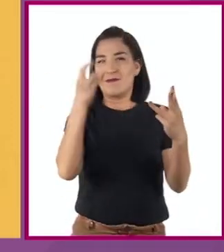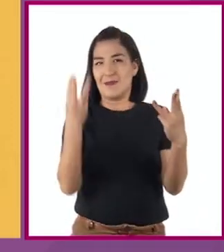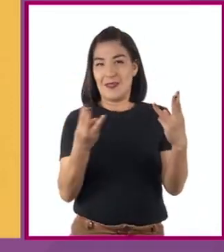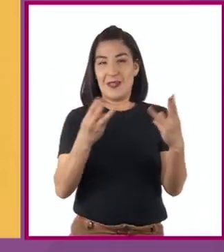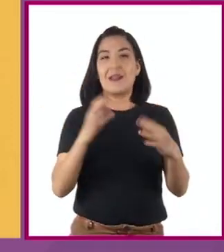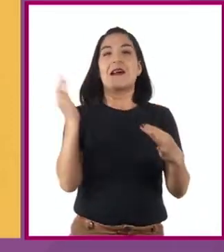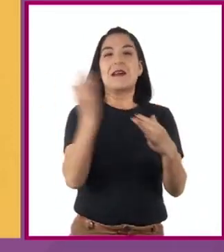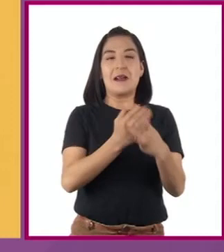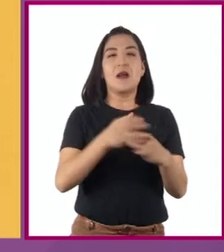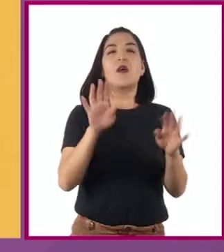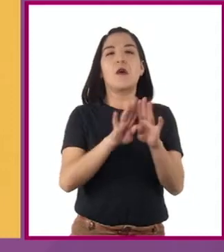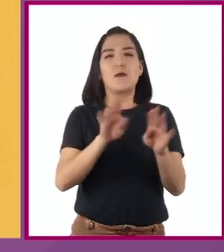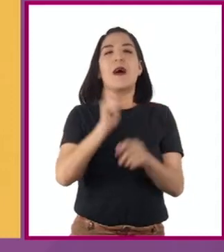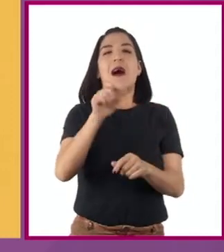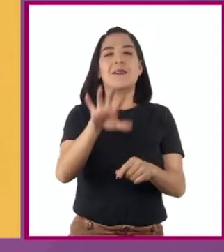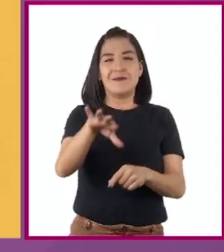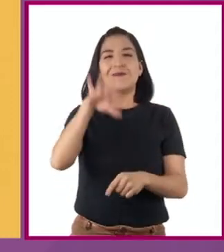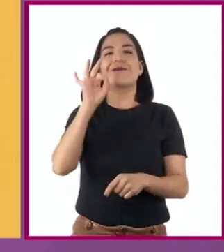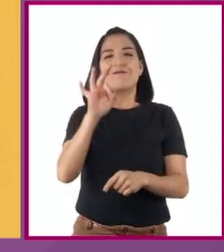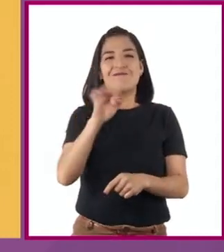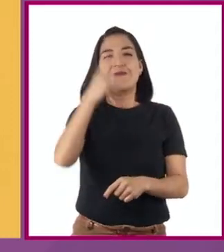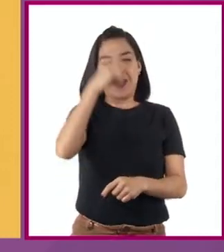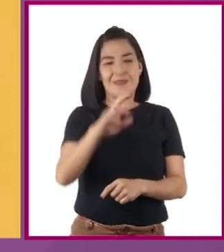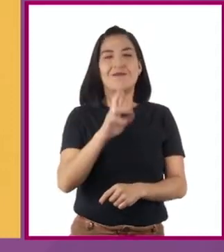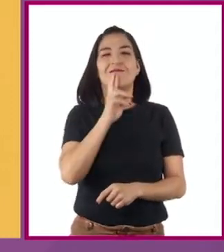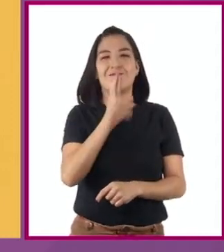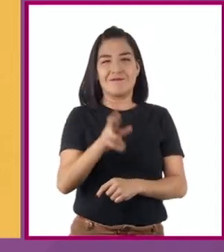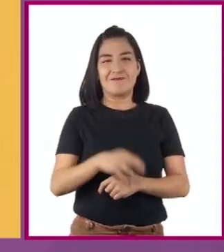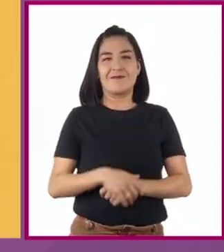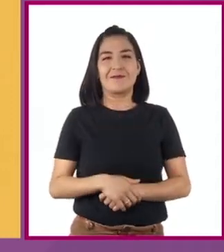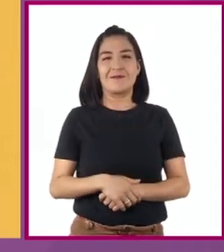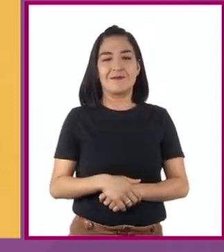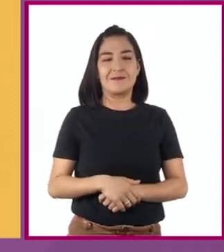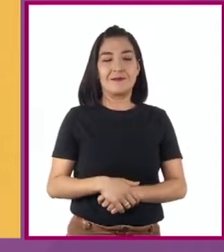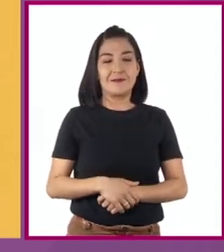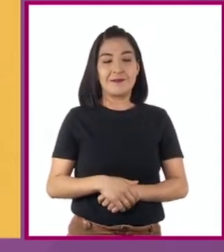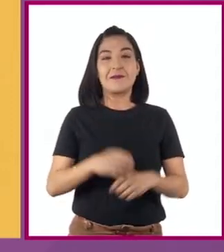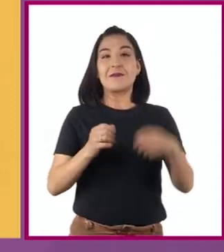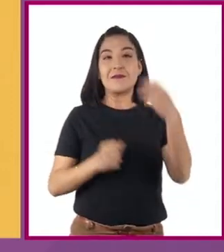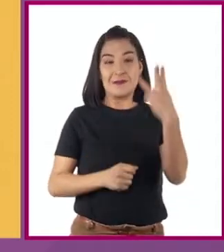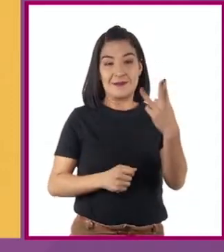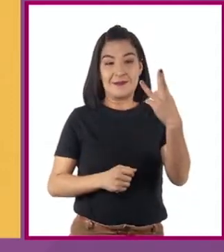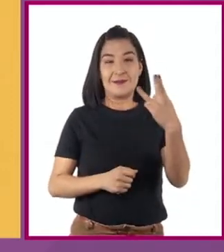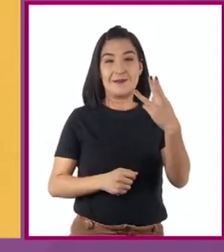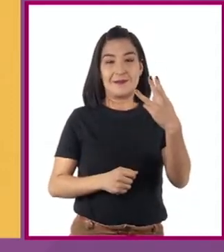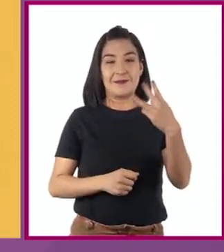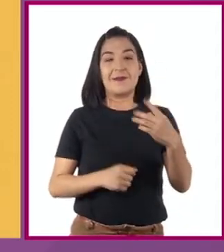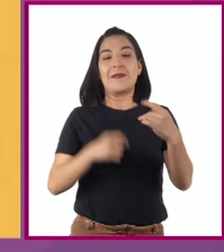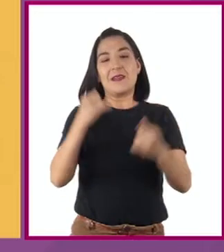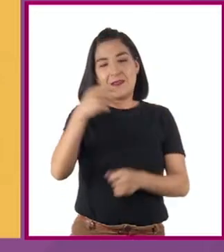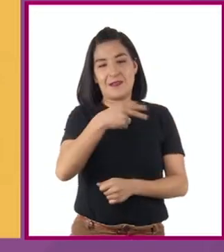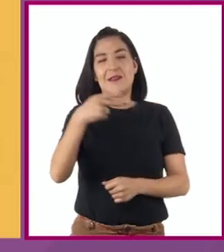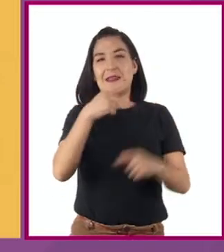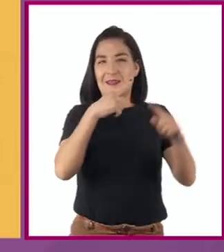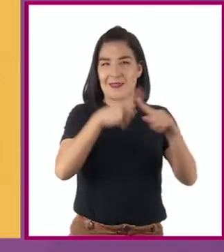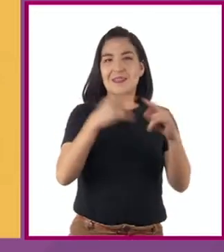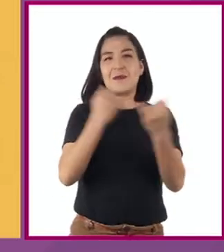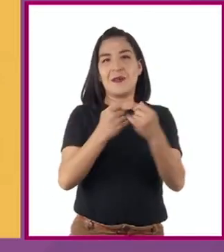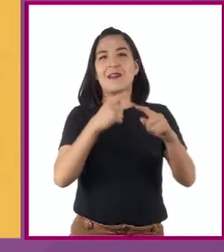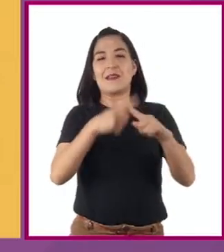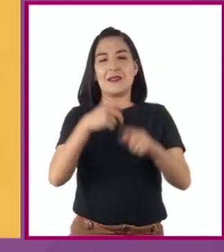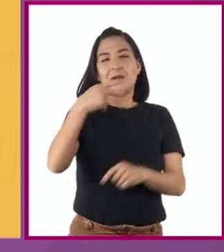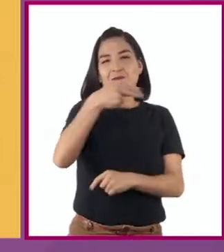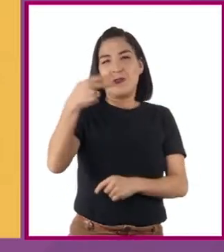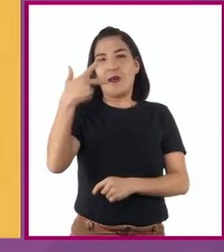así obtenemos la solución de la ecuación x que es igual a 8. Es